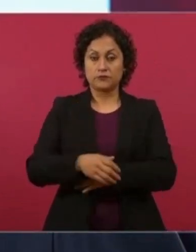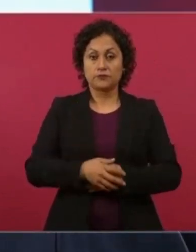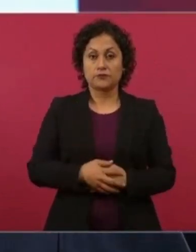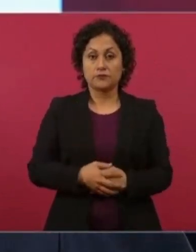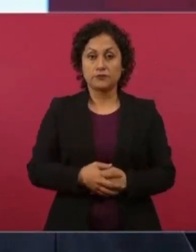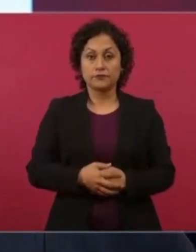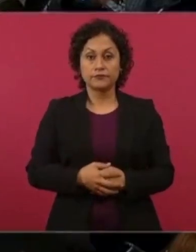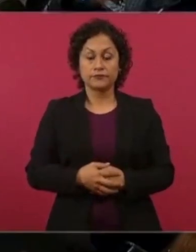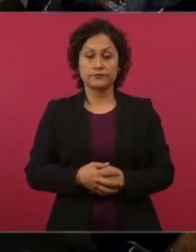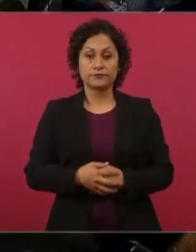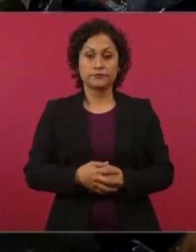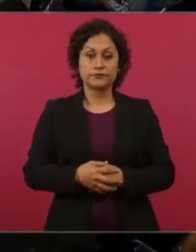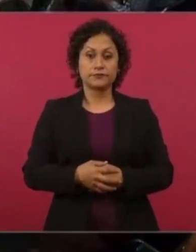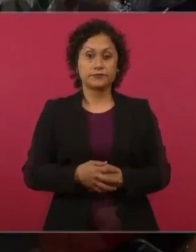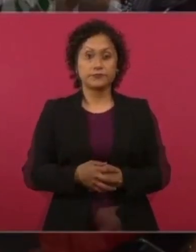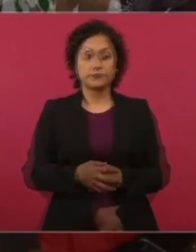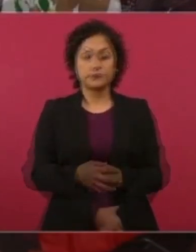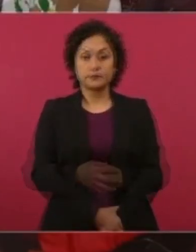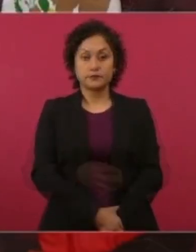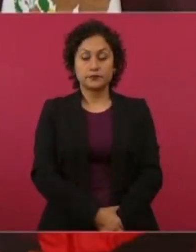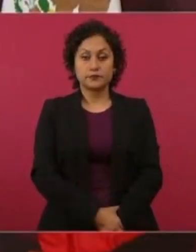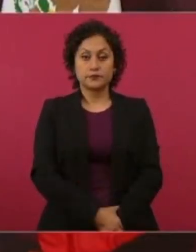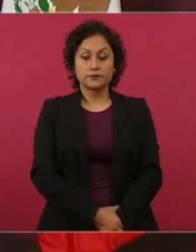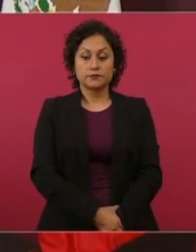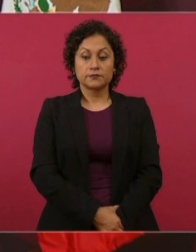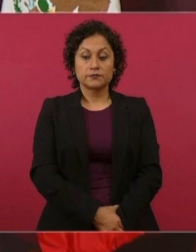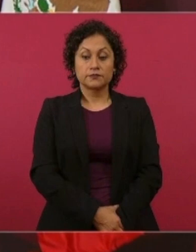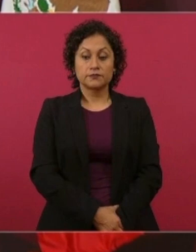Relaciones Exteriores.